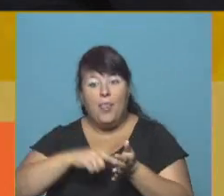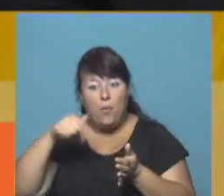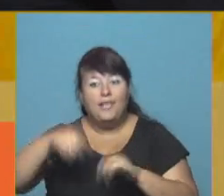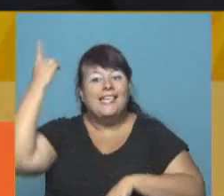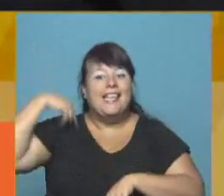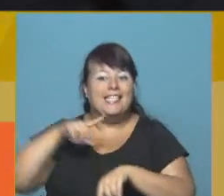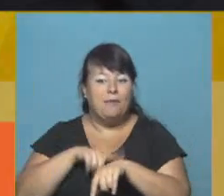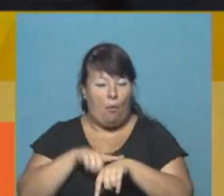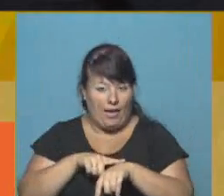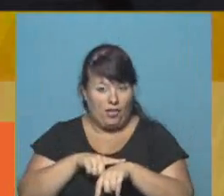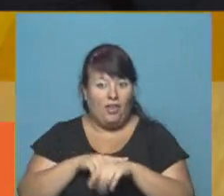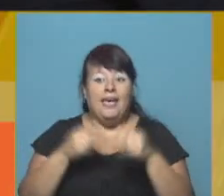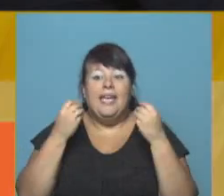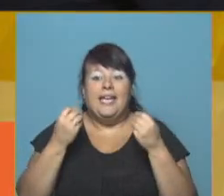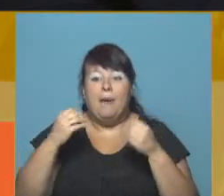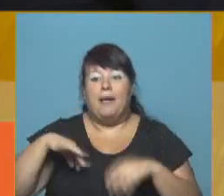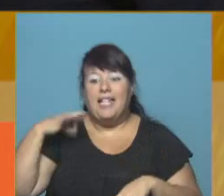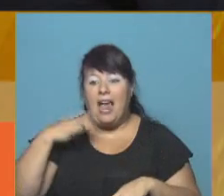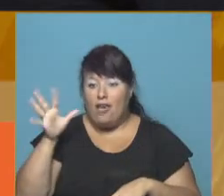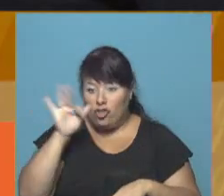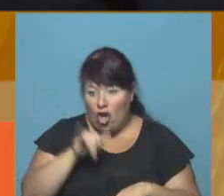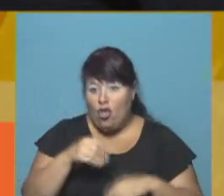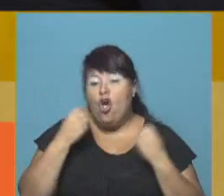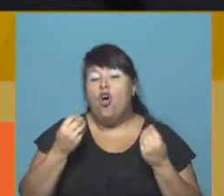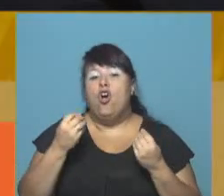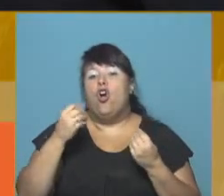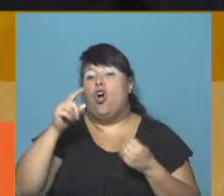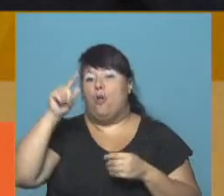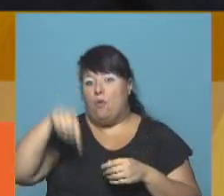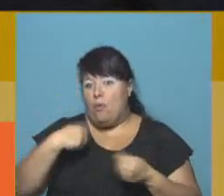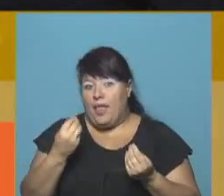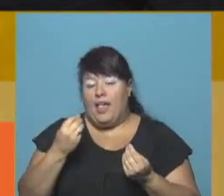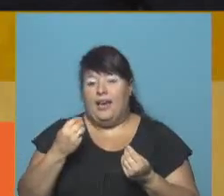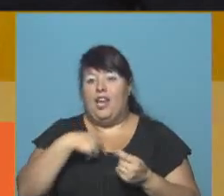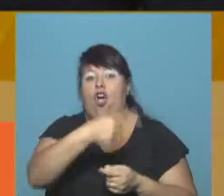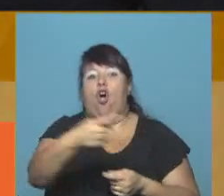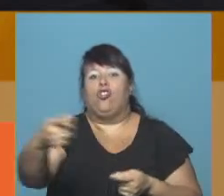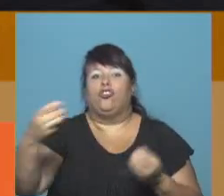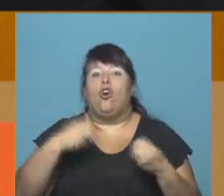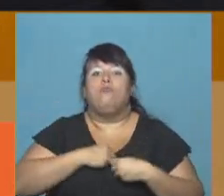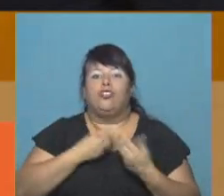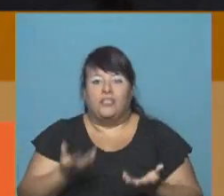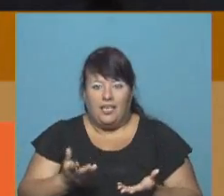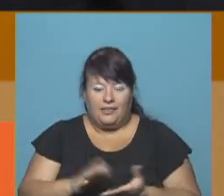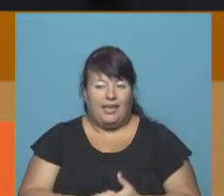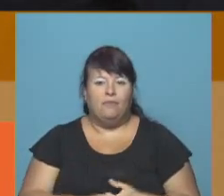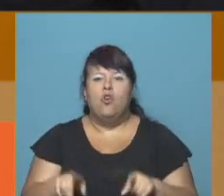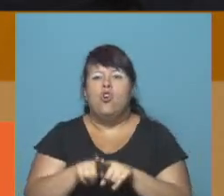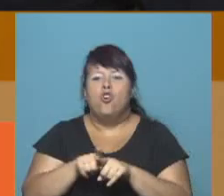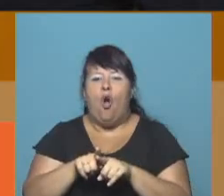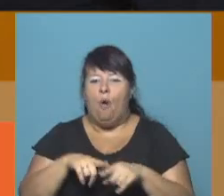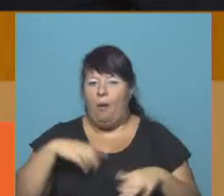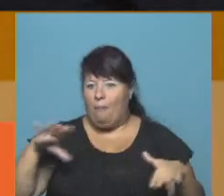esa época y lo que les pasa en la vida cotidiana y cómo los atraviesa los otros hechos, digamos. Es casi como el